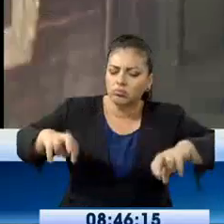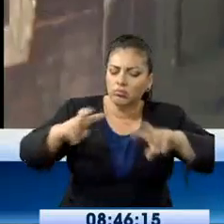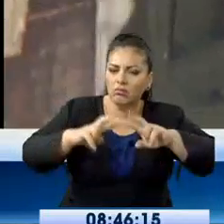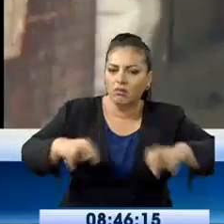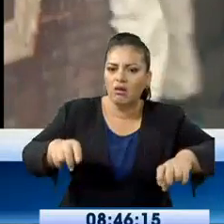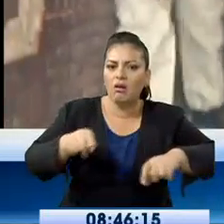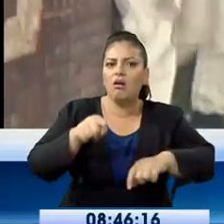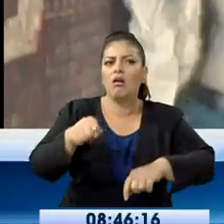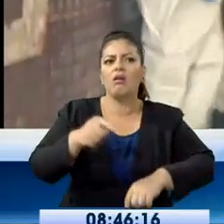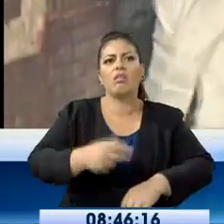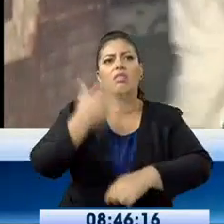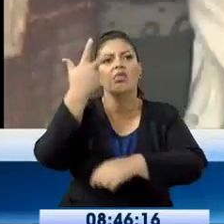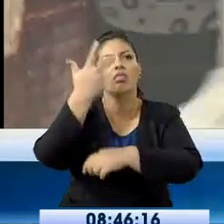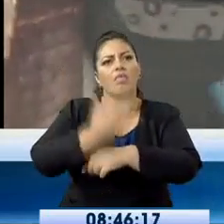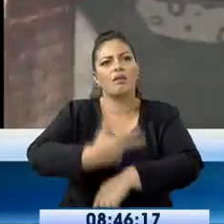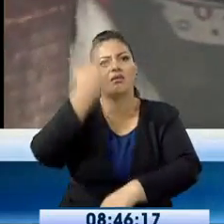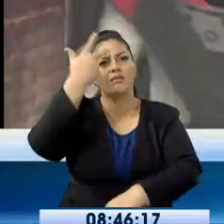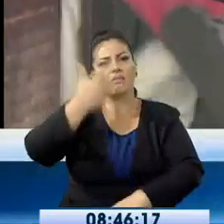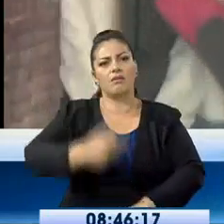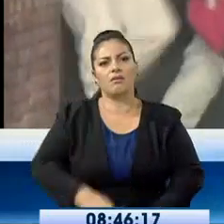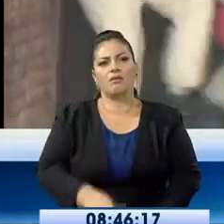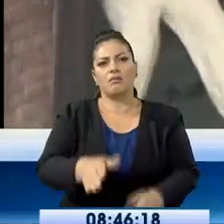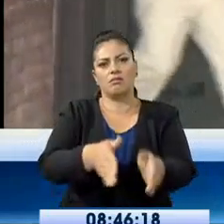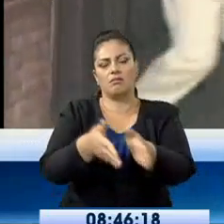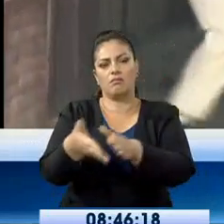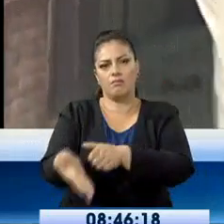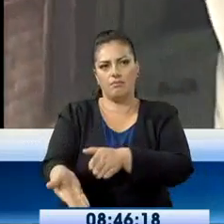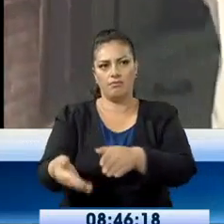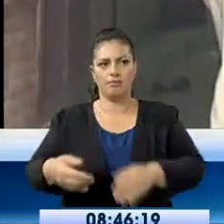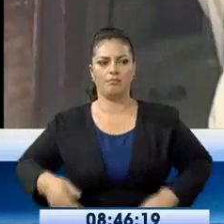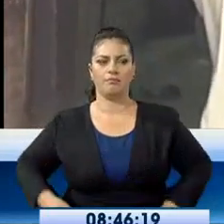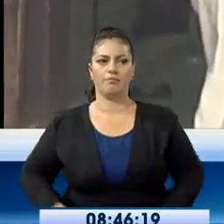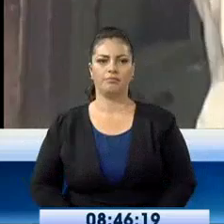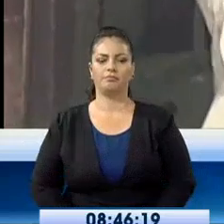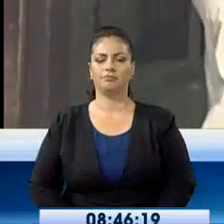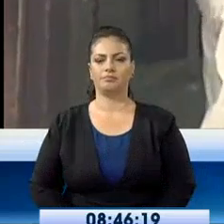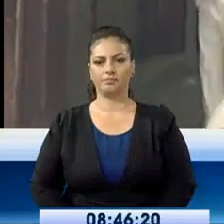llevaba por lo menos tres días de fallecido.